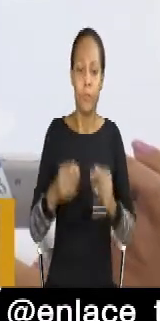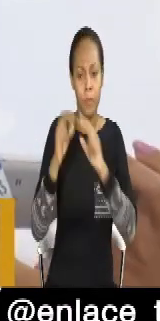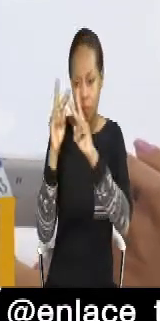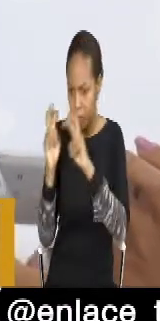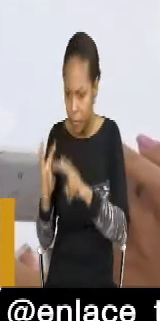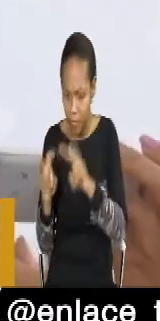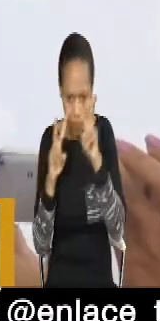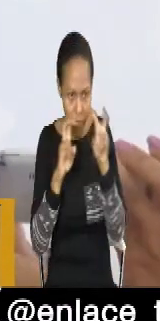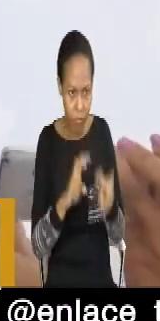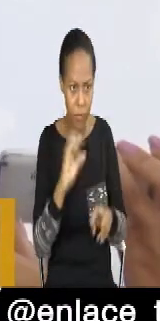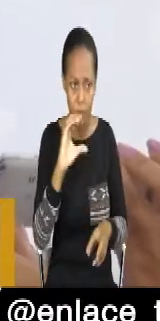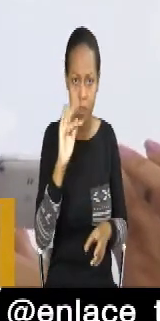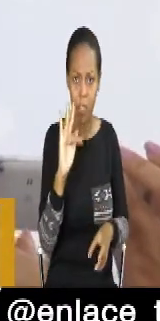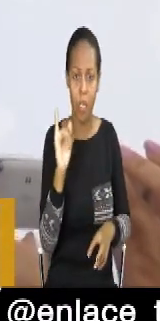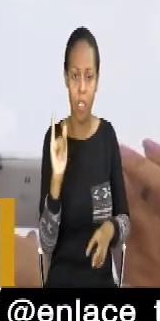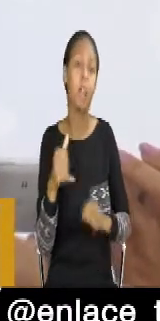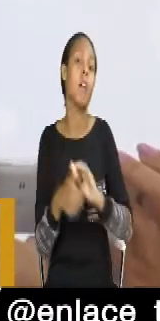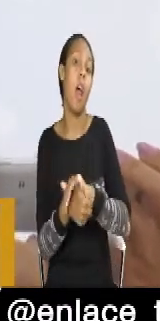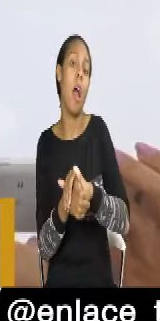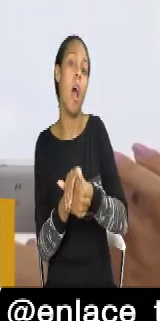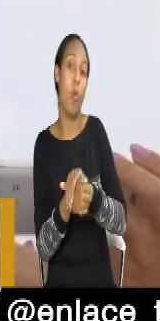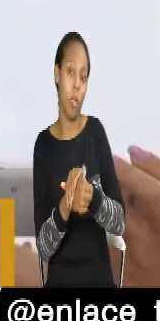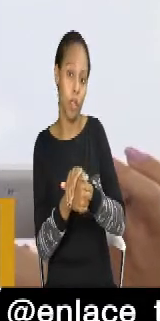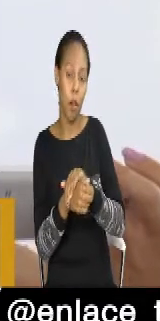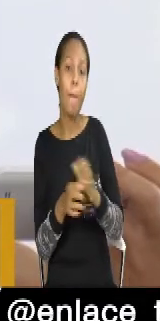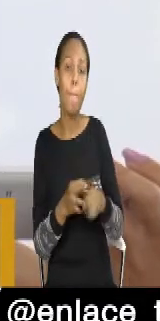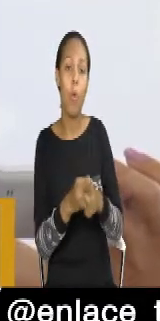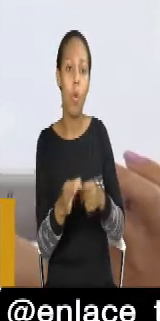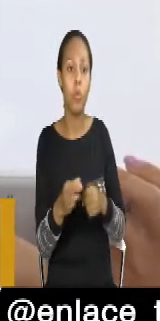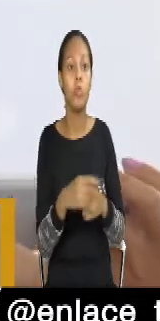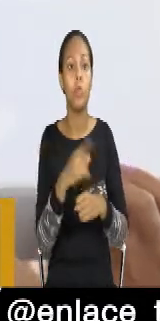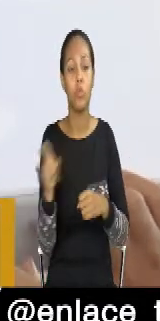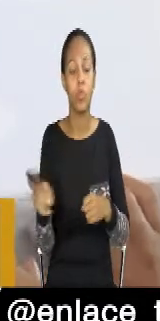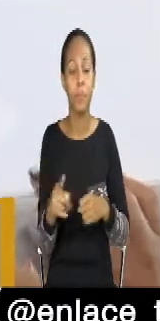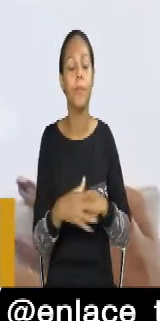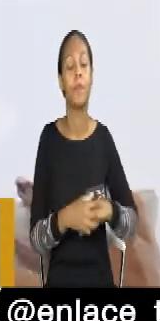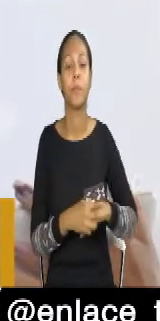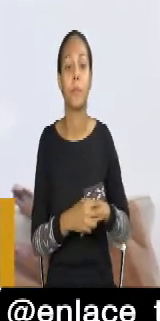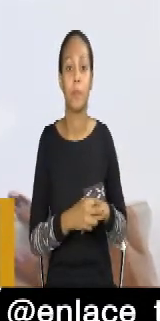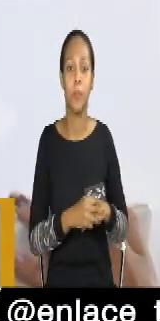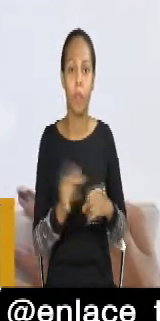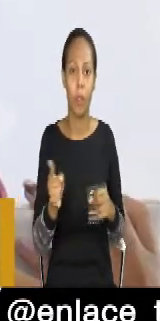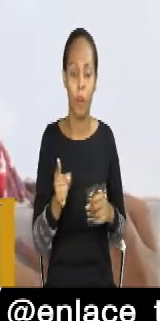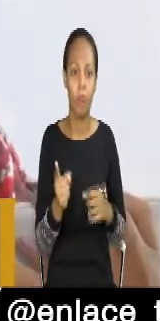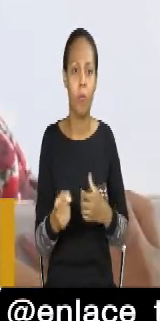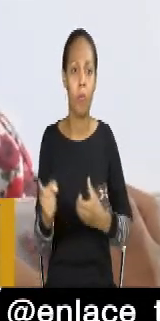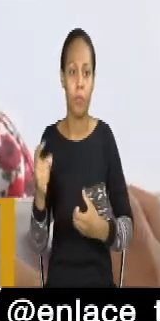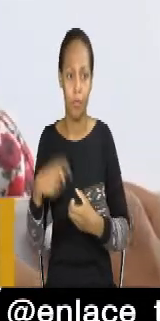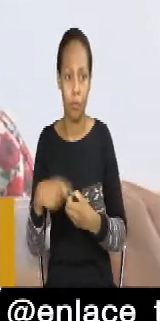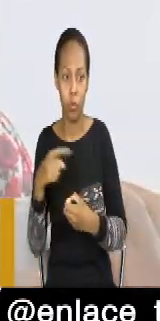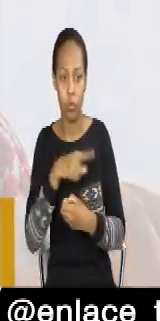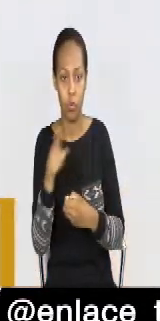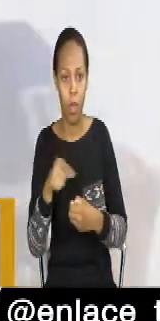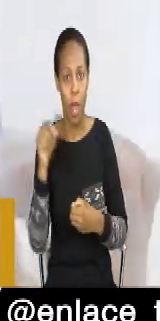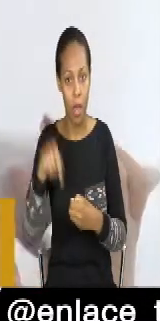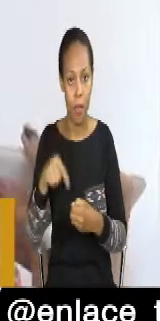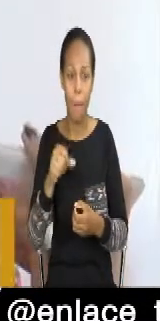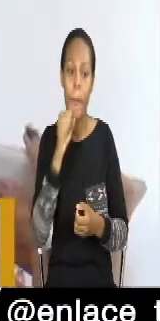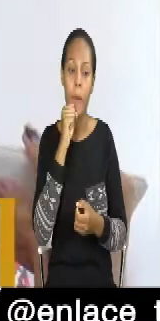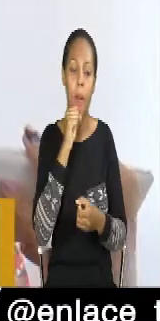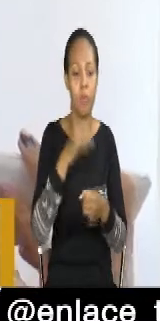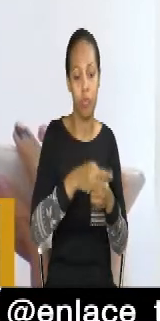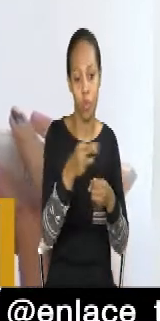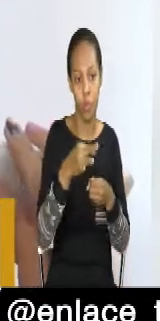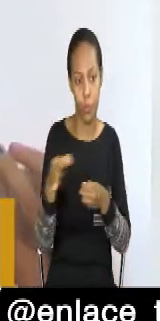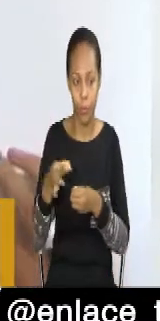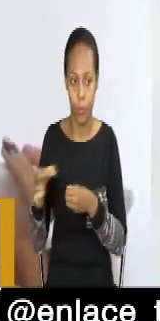de Aguachica, bajo la coordinación de la Fiscalía 21 Seccional de Aguachica, adscrito a la Seccional del Magdalena Medio. Se pudo determinar